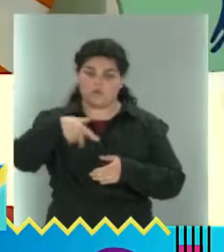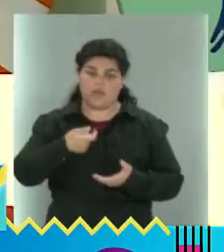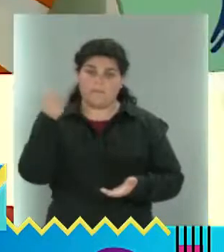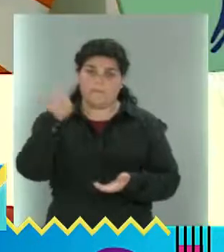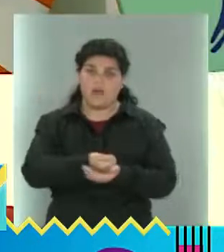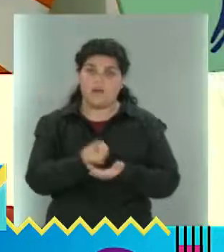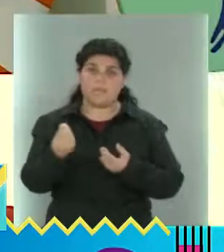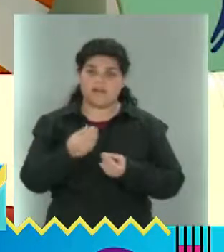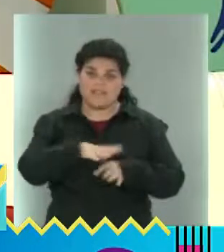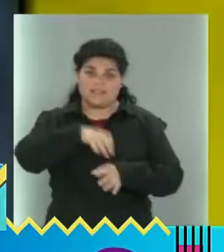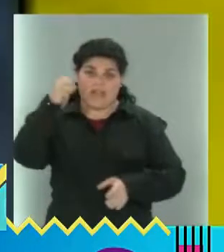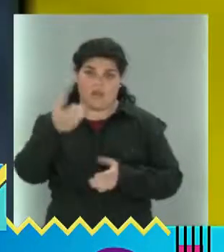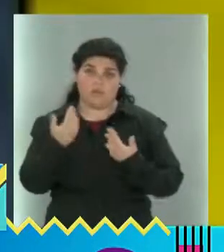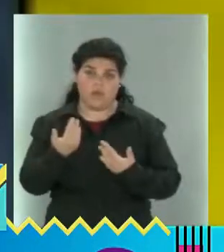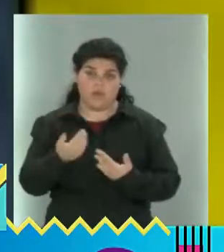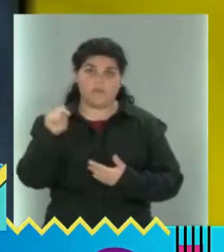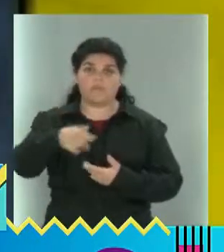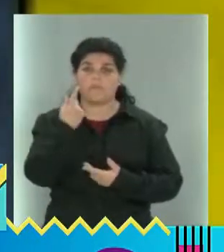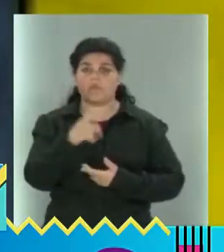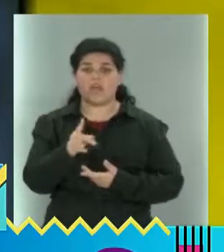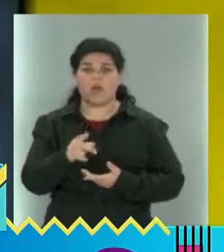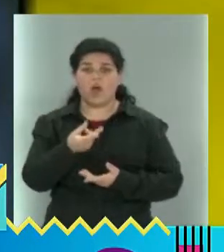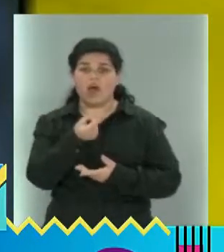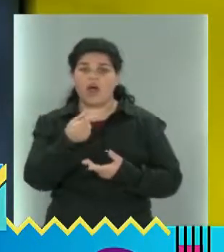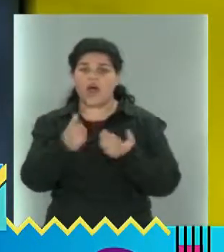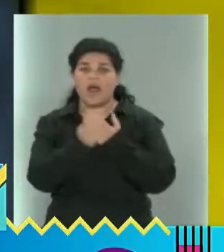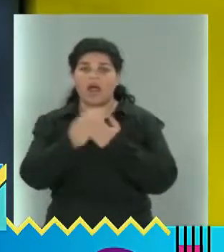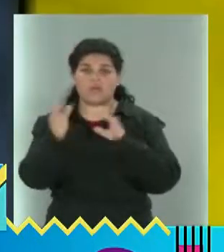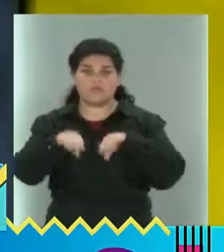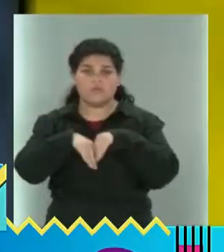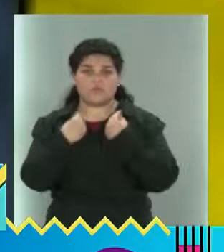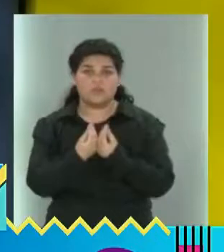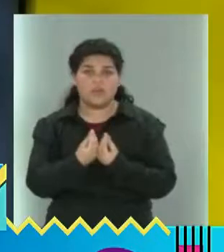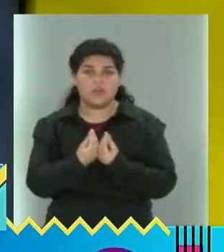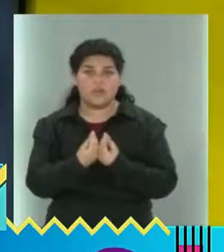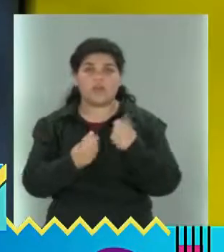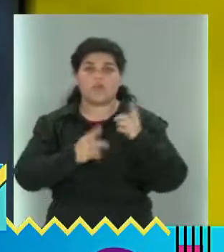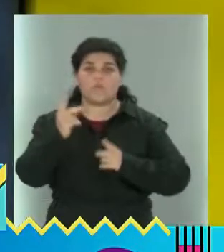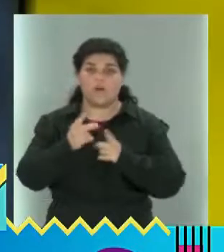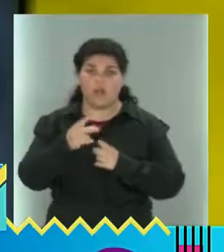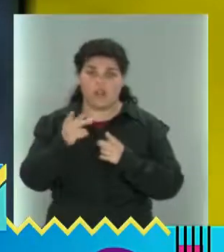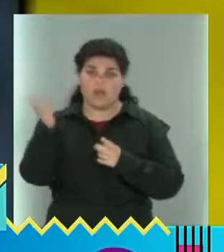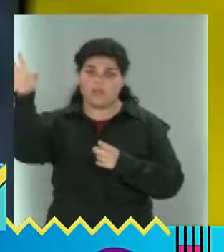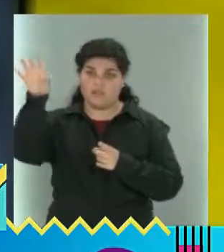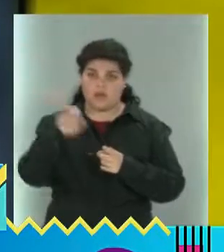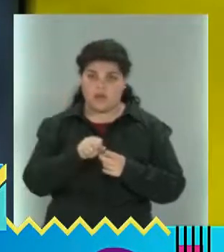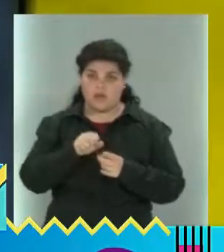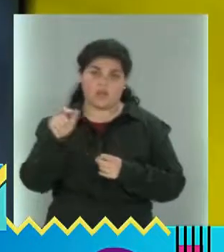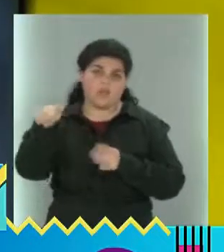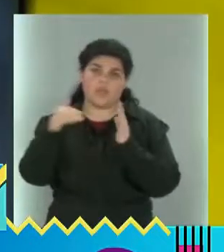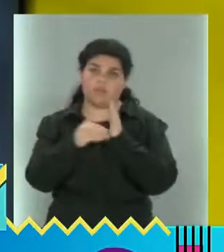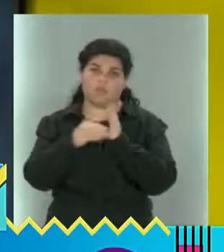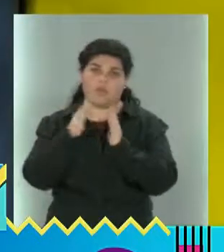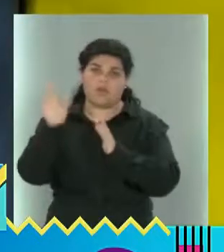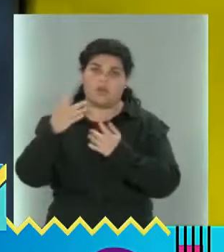pero el costo del capital, de las inversiones para traerlo, esas se mueven a los lugares en donde tienen mejor o mayor rentabilidad. Es